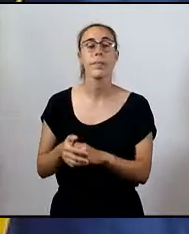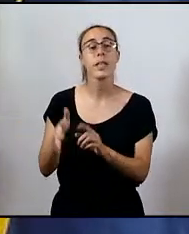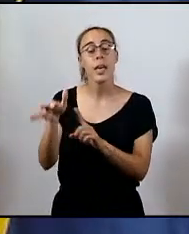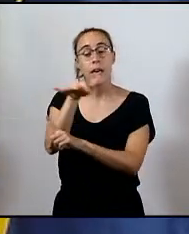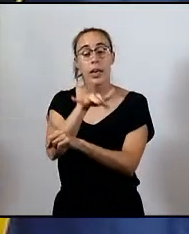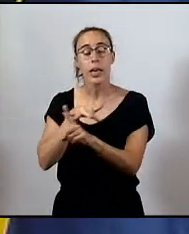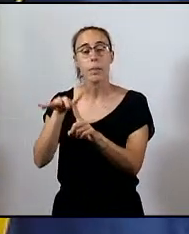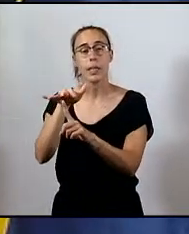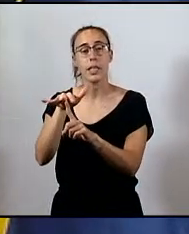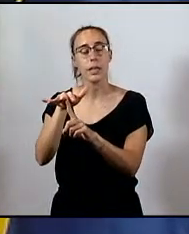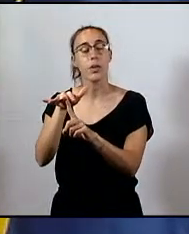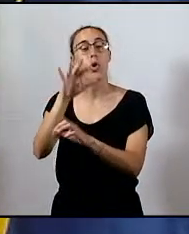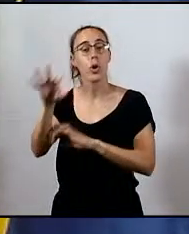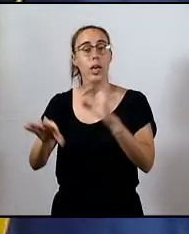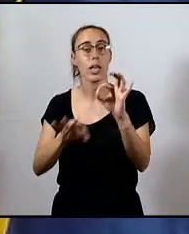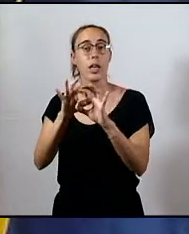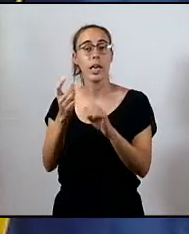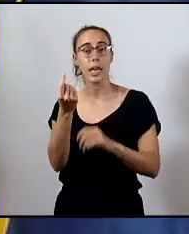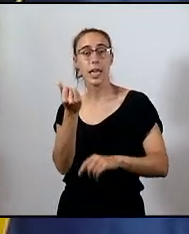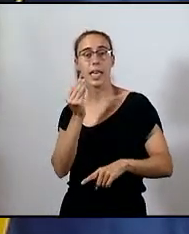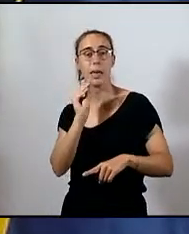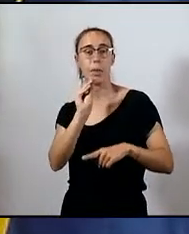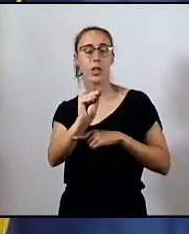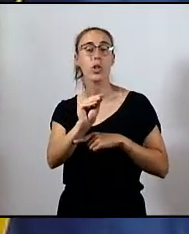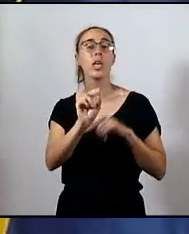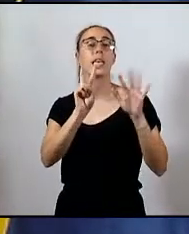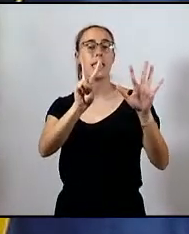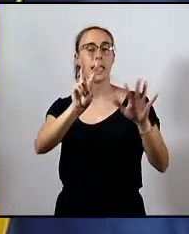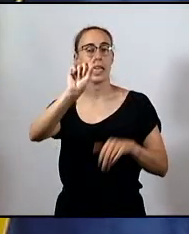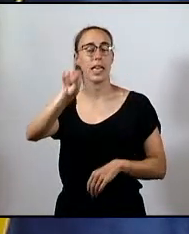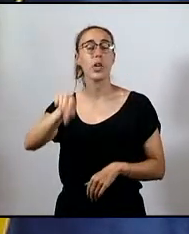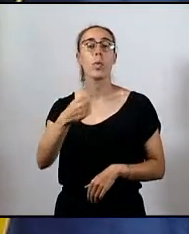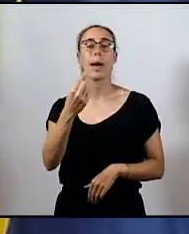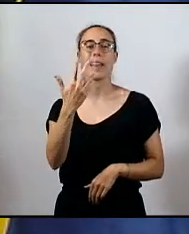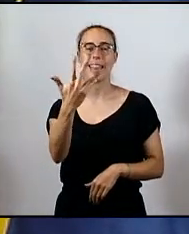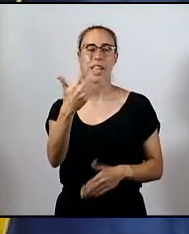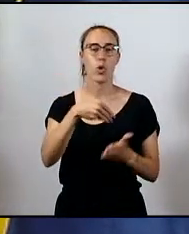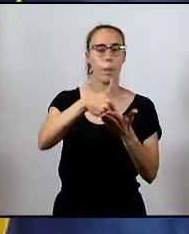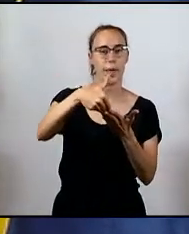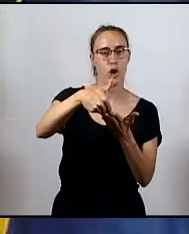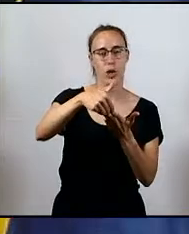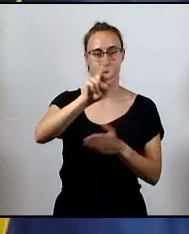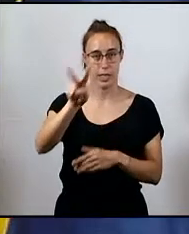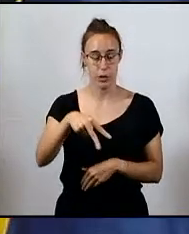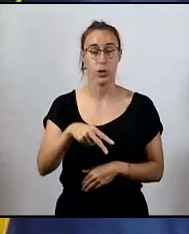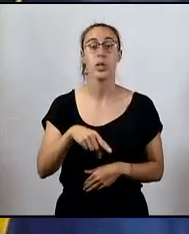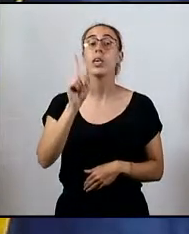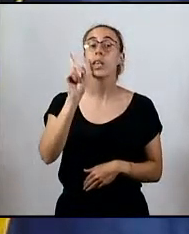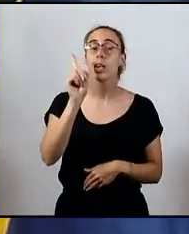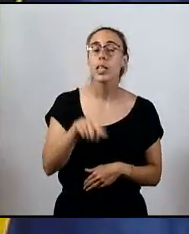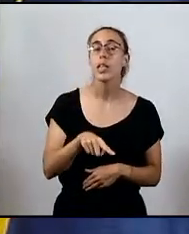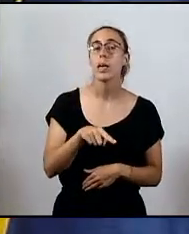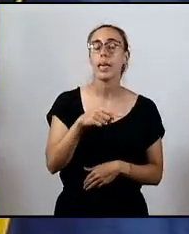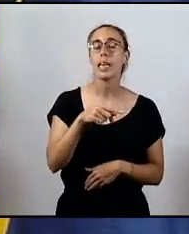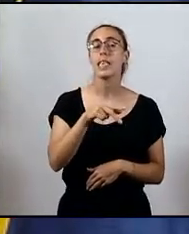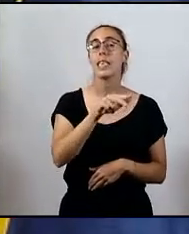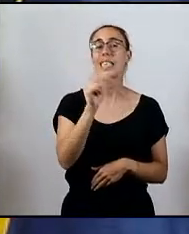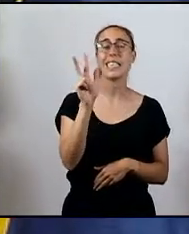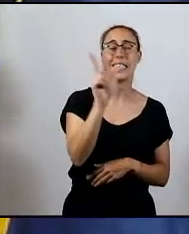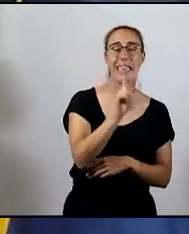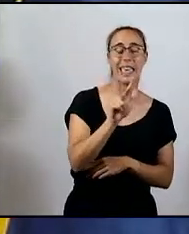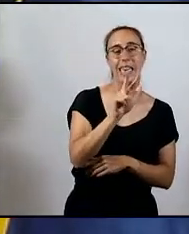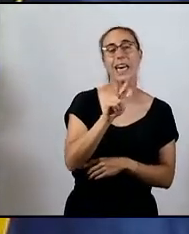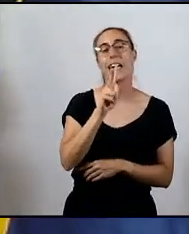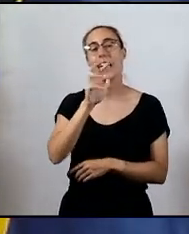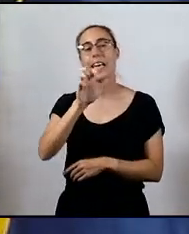que vamos a acometer alcanza los 7,5 millones de euros. Al igual que los de Guareña y Herrera del Duque, que ya están en marcha, el centro